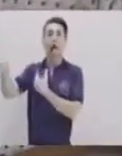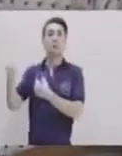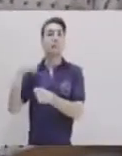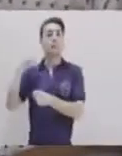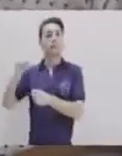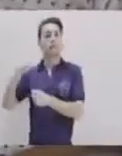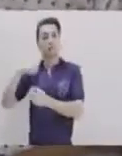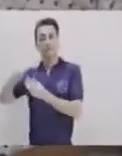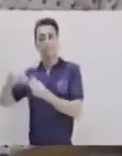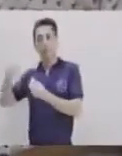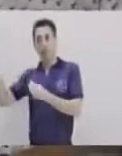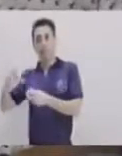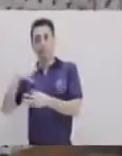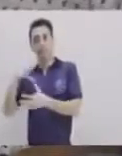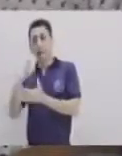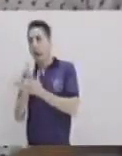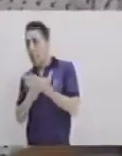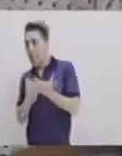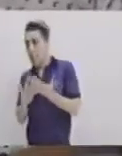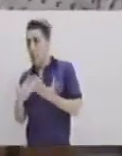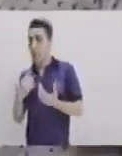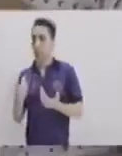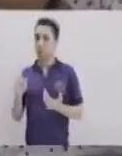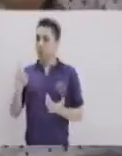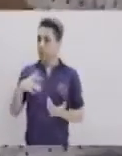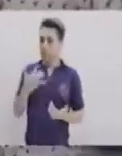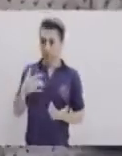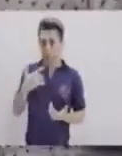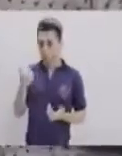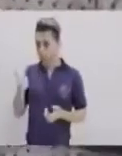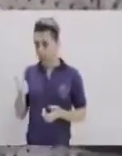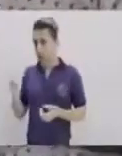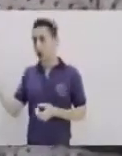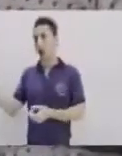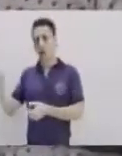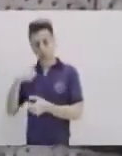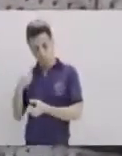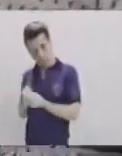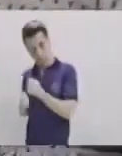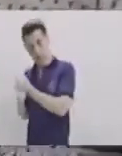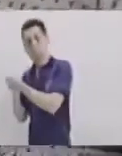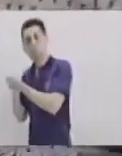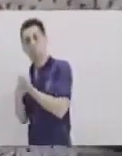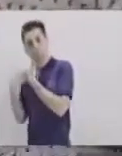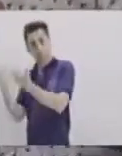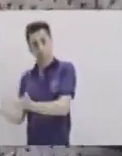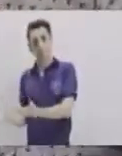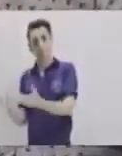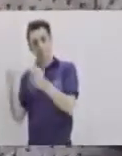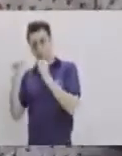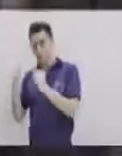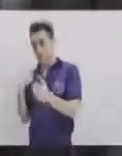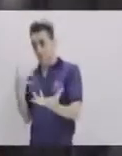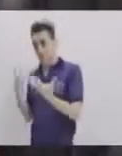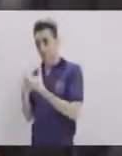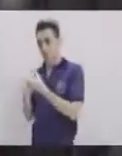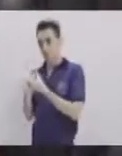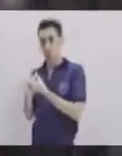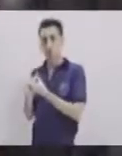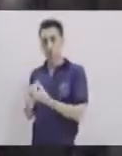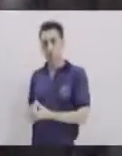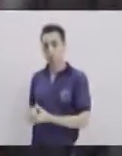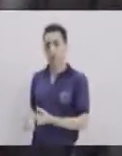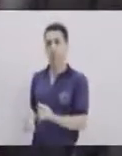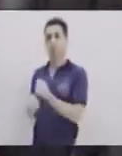algún integrante de mi familia pues no está bien, pues ofrecerle mi apoyo, ¿verdad? Y tratar de juntos poder ser una